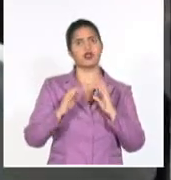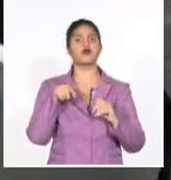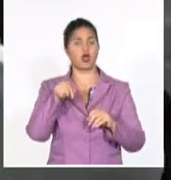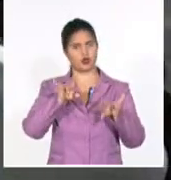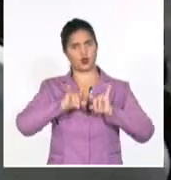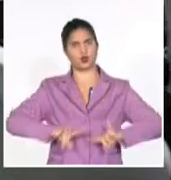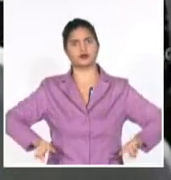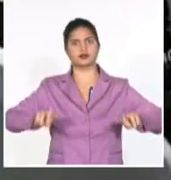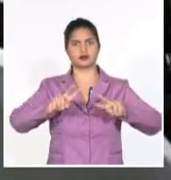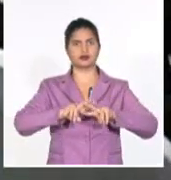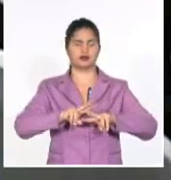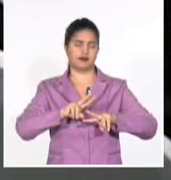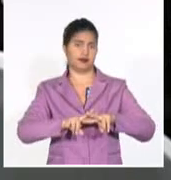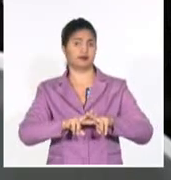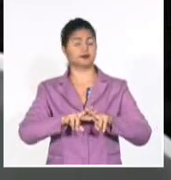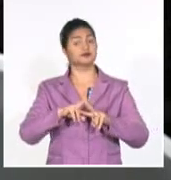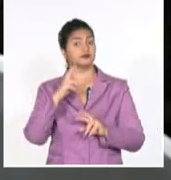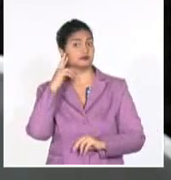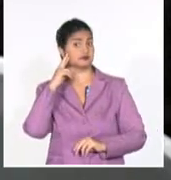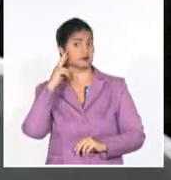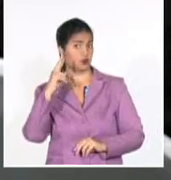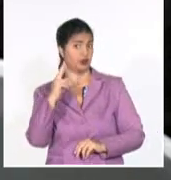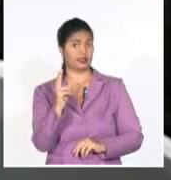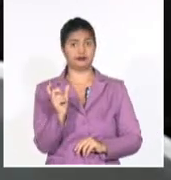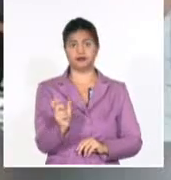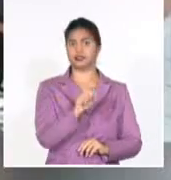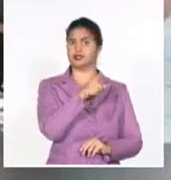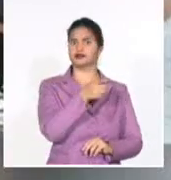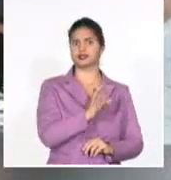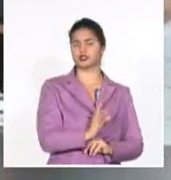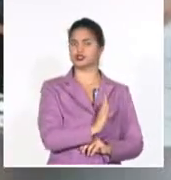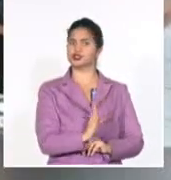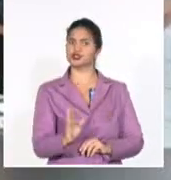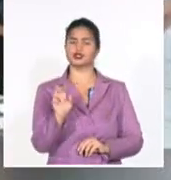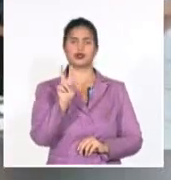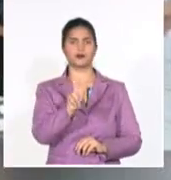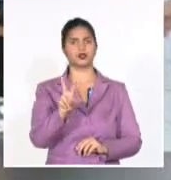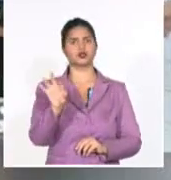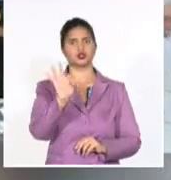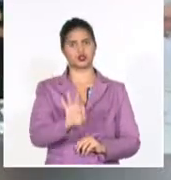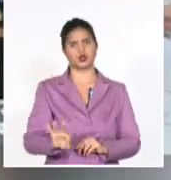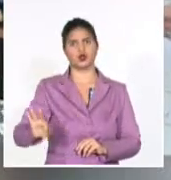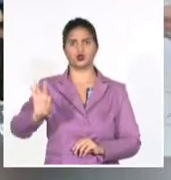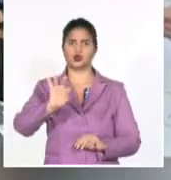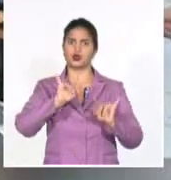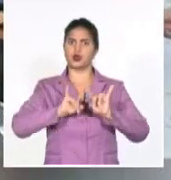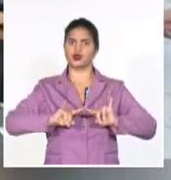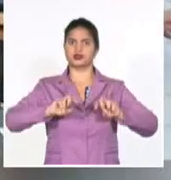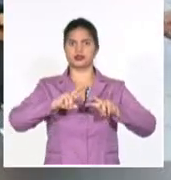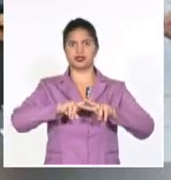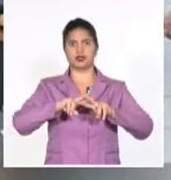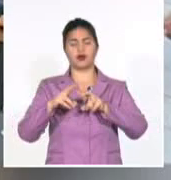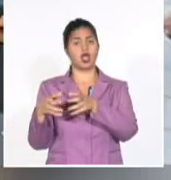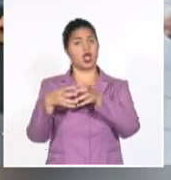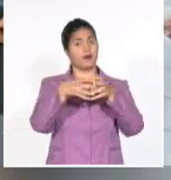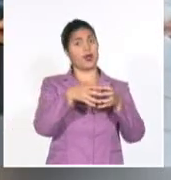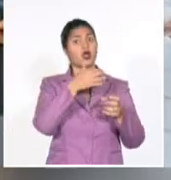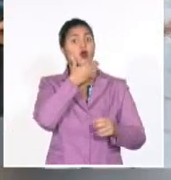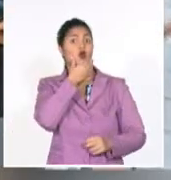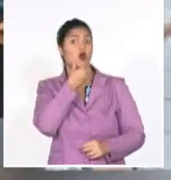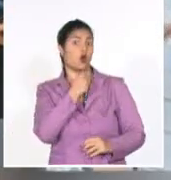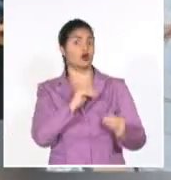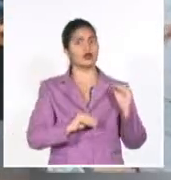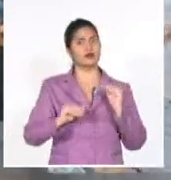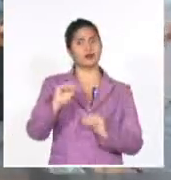Estudios. La cita está prevista del 18 al 22 de octubre en el Alma Mater y acogerá a jóvenes de más de 10